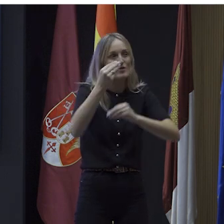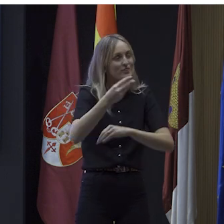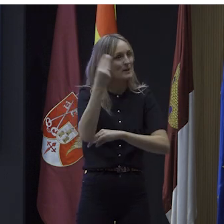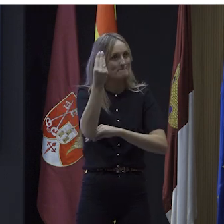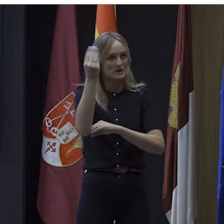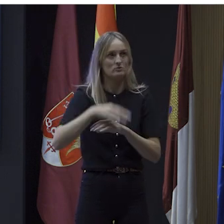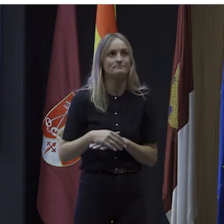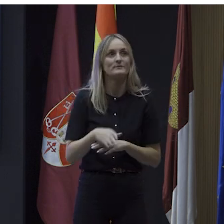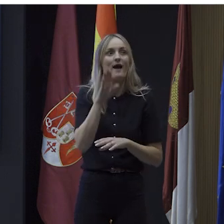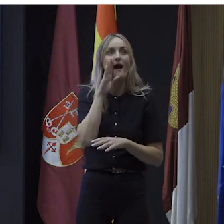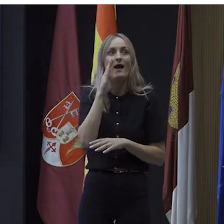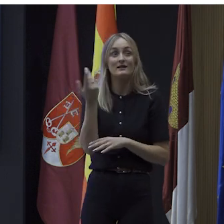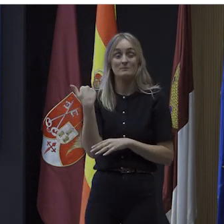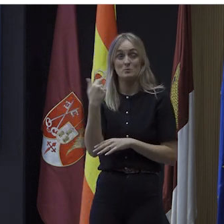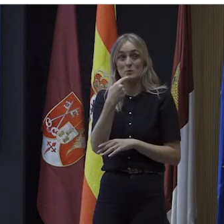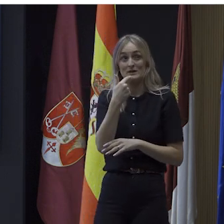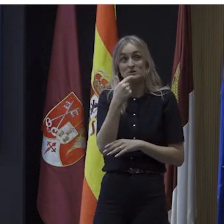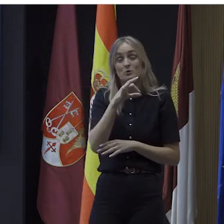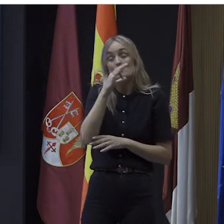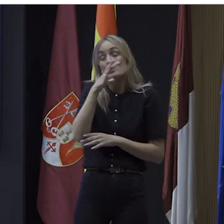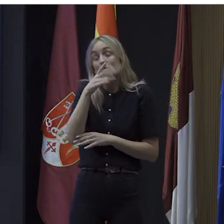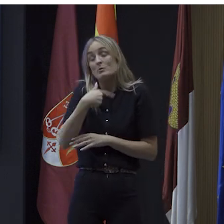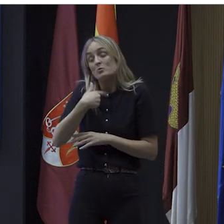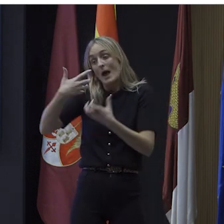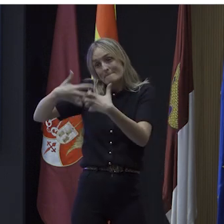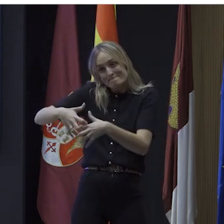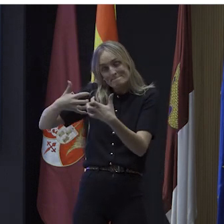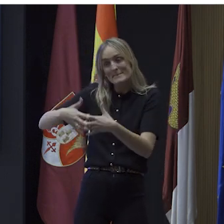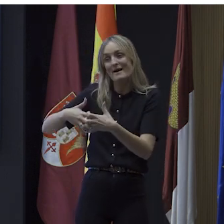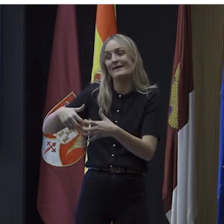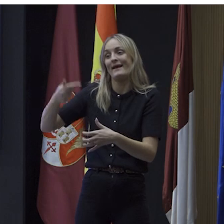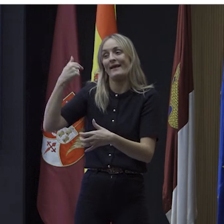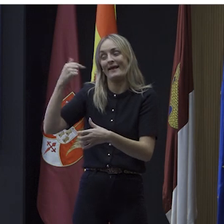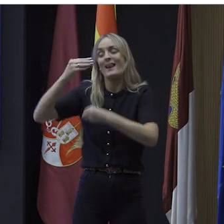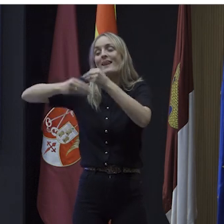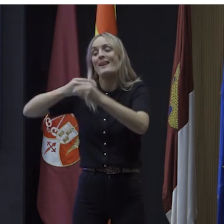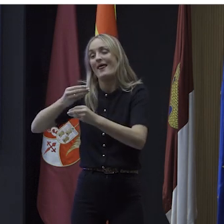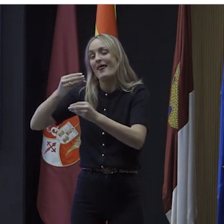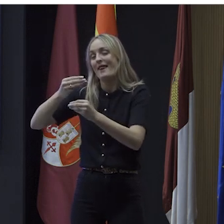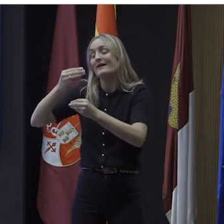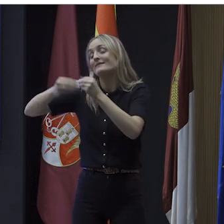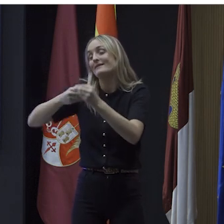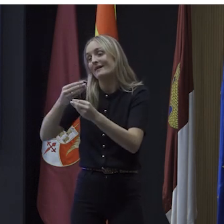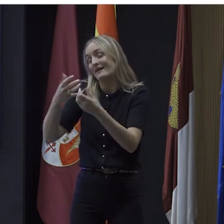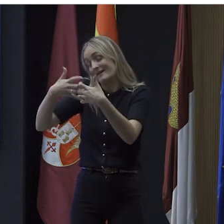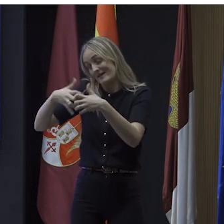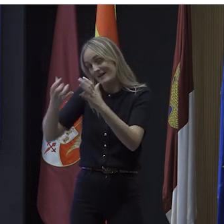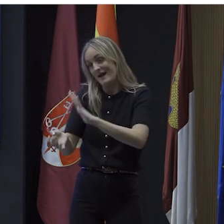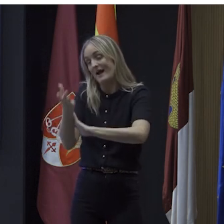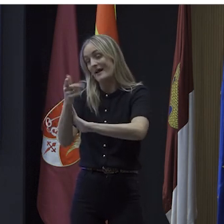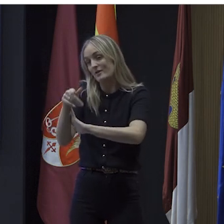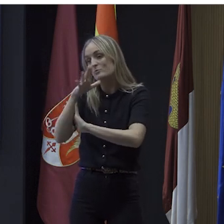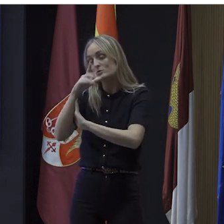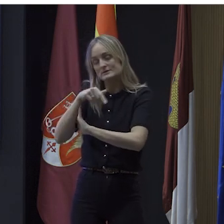dicho antes, esto va a ser posible porque teníamos la máquina que había diseñado antes, si no hubiera sido materialmente imposible, nada de esto hubiera